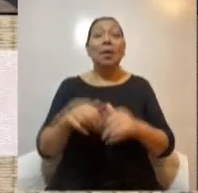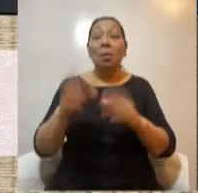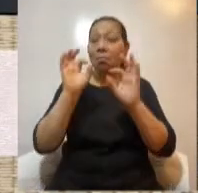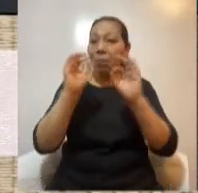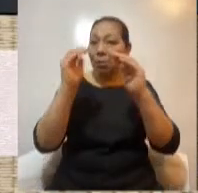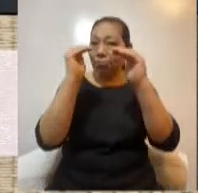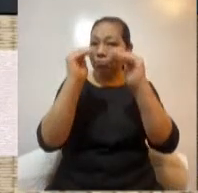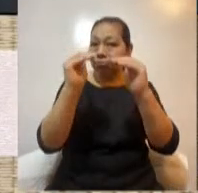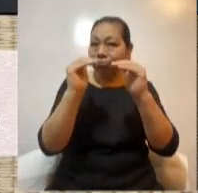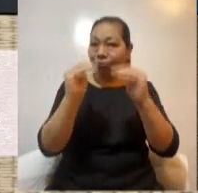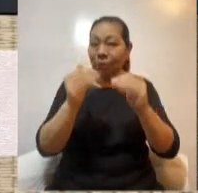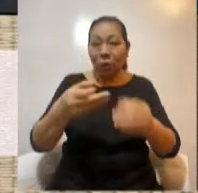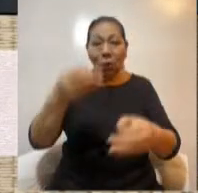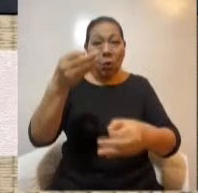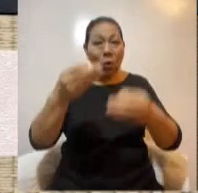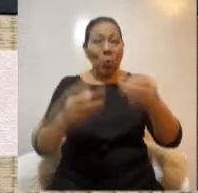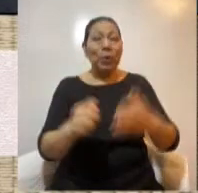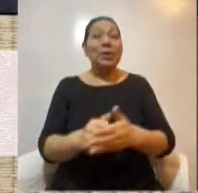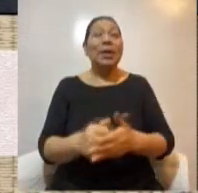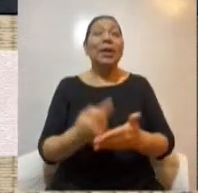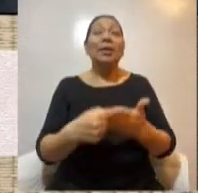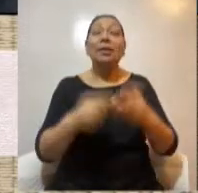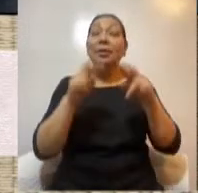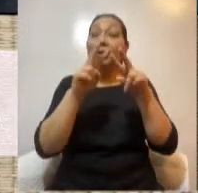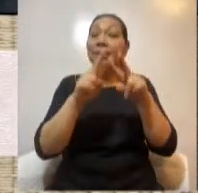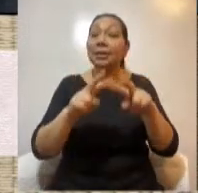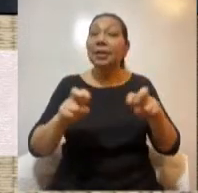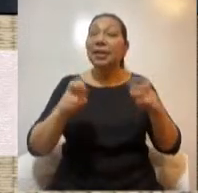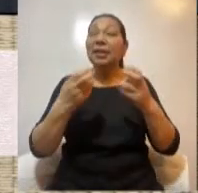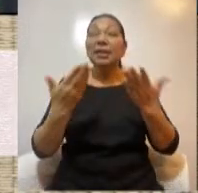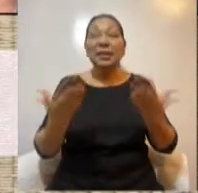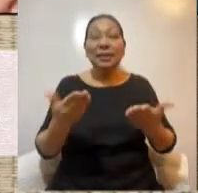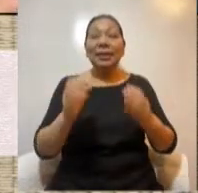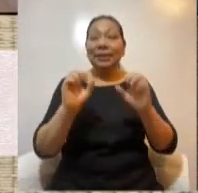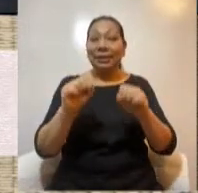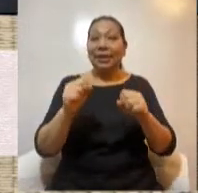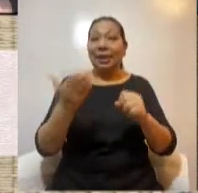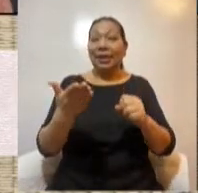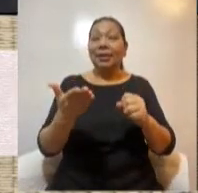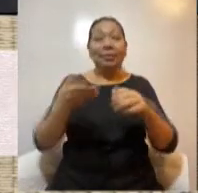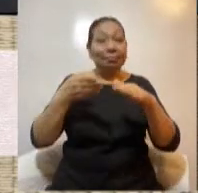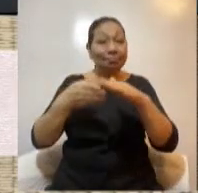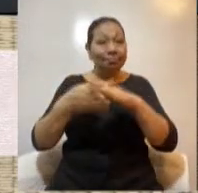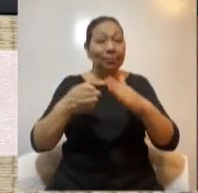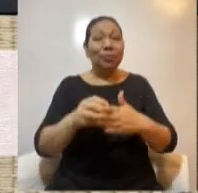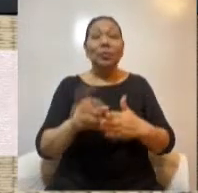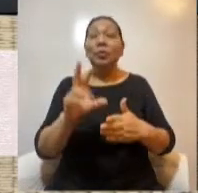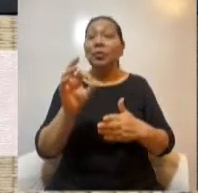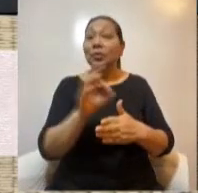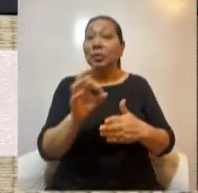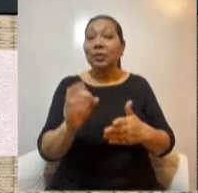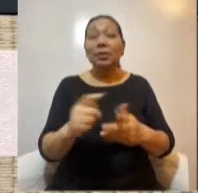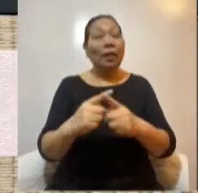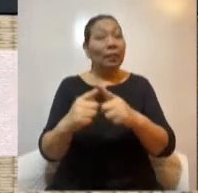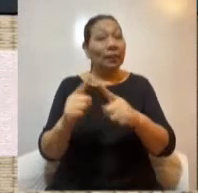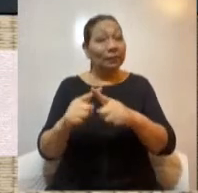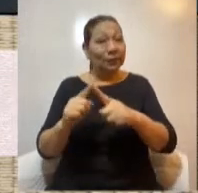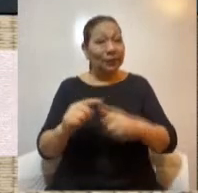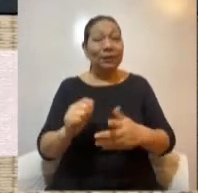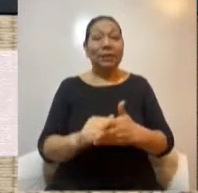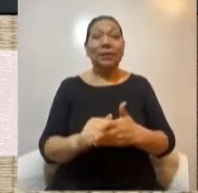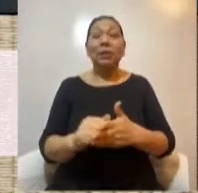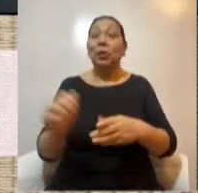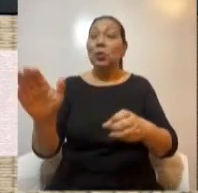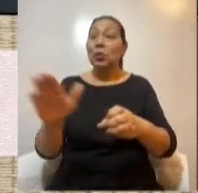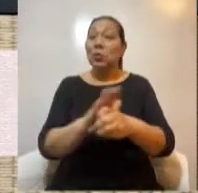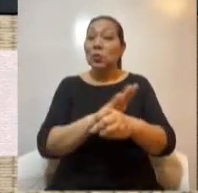contexto puntual de esta sentencia, lo que se está analizando es si se ha introducido o no una